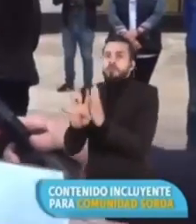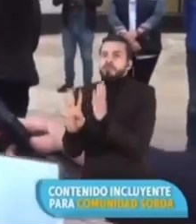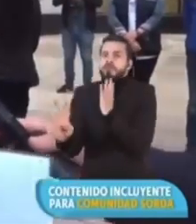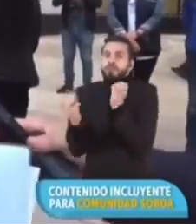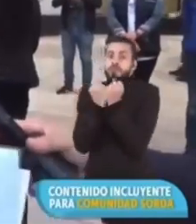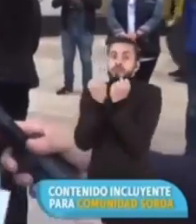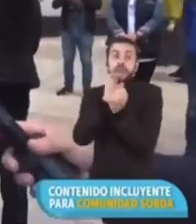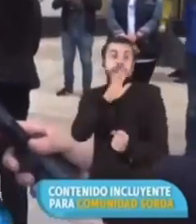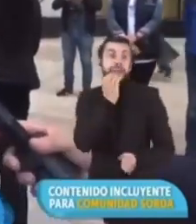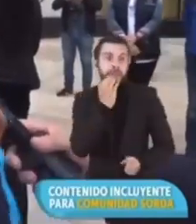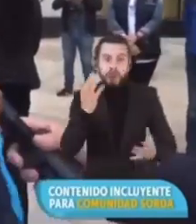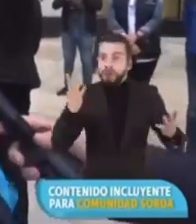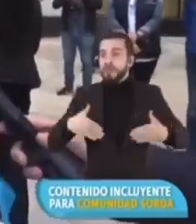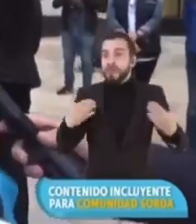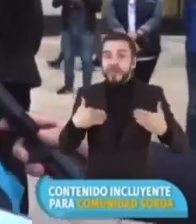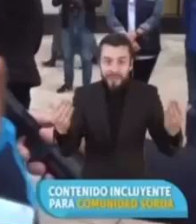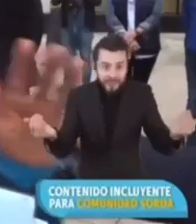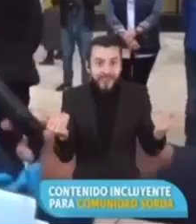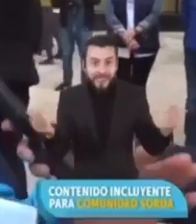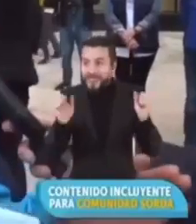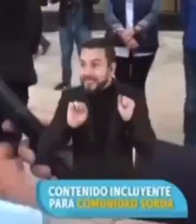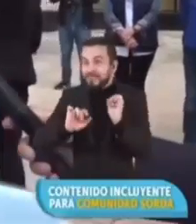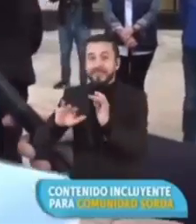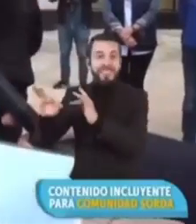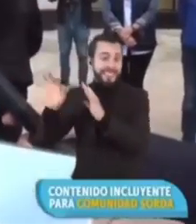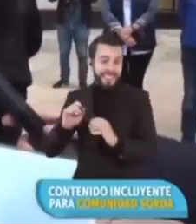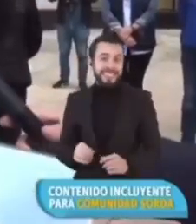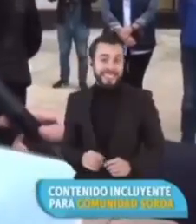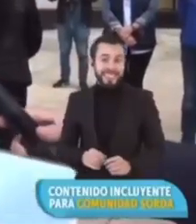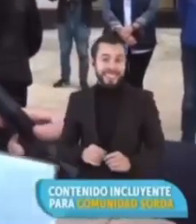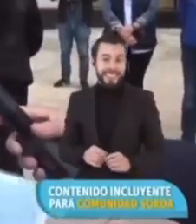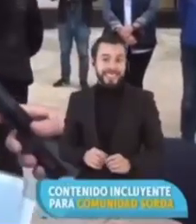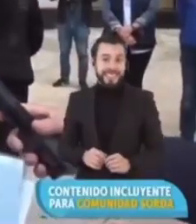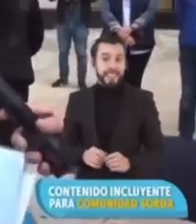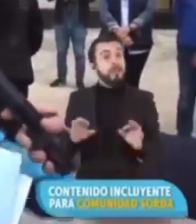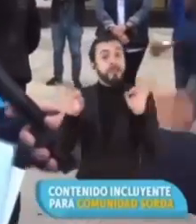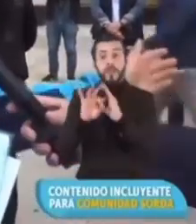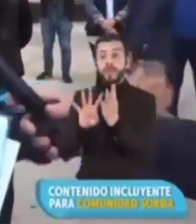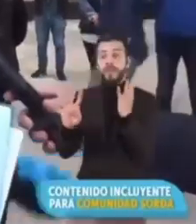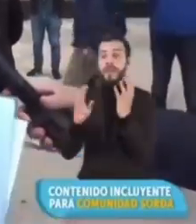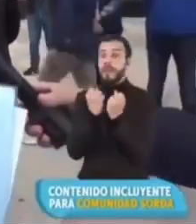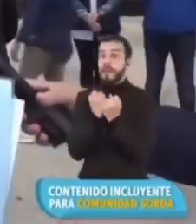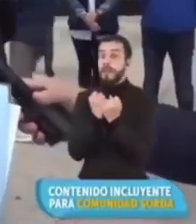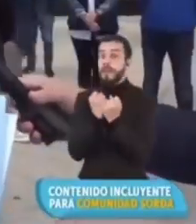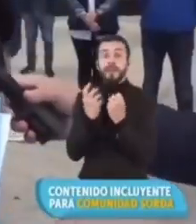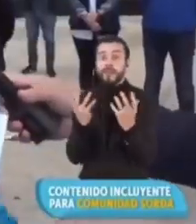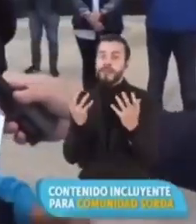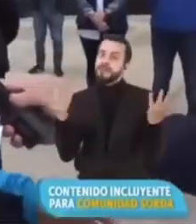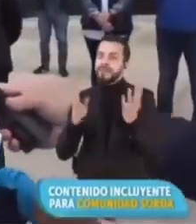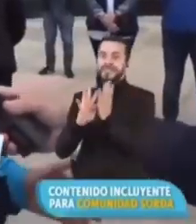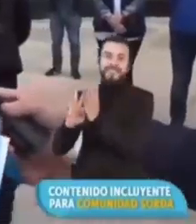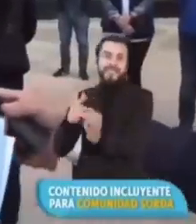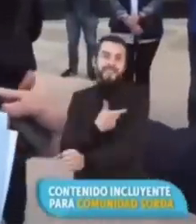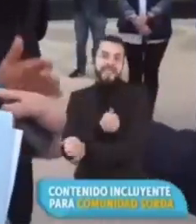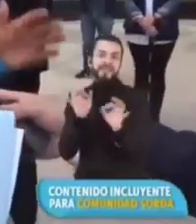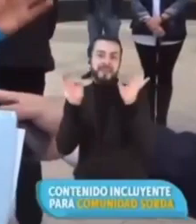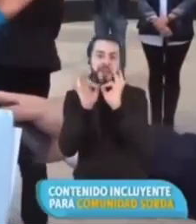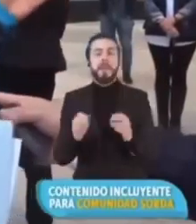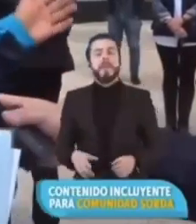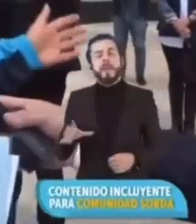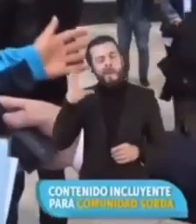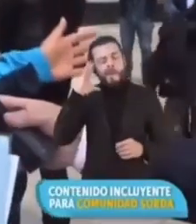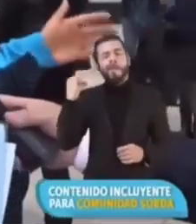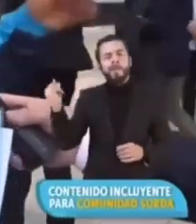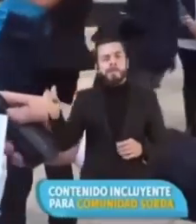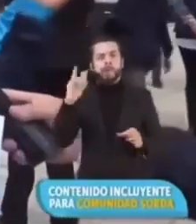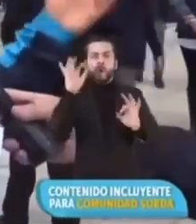llegue mucha gente a vacunarse, tal vez es el único sitio de Bogotá donde queremos ver filas. En todo caso, tenemos equipos logísticos para